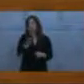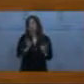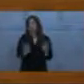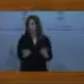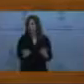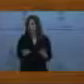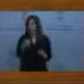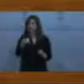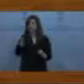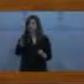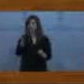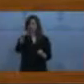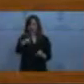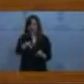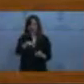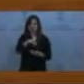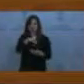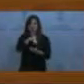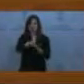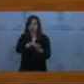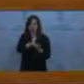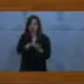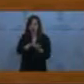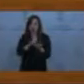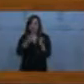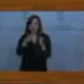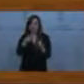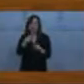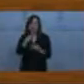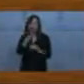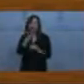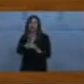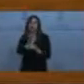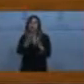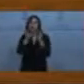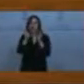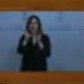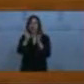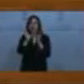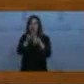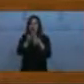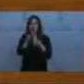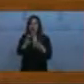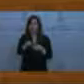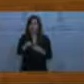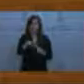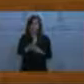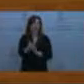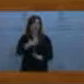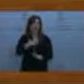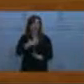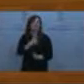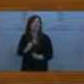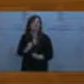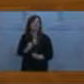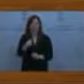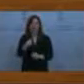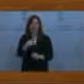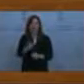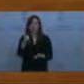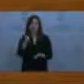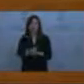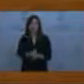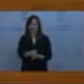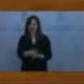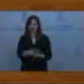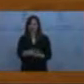de venir a la Cámara a hablar de educación, siendo portavoz de educación del Partido Popular. Esto ya es una osadía. Y hoy voy a tener la osadía de pedirles el voto